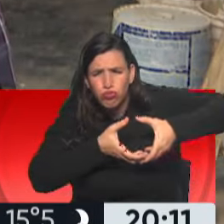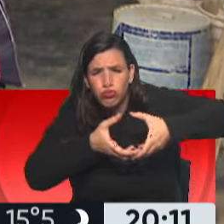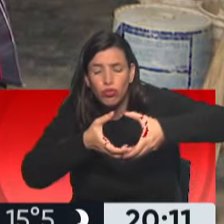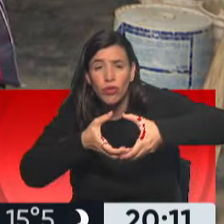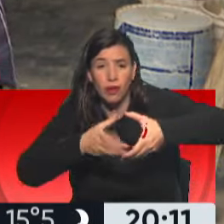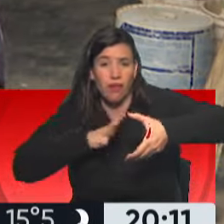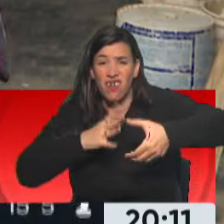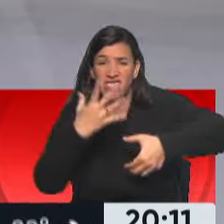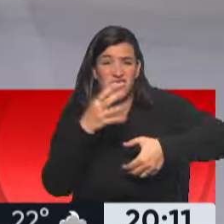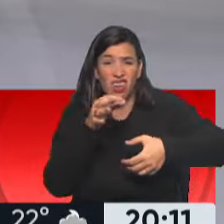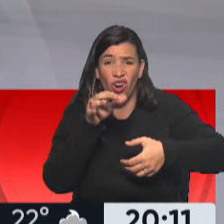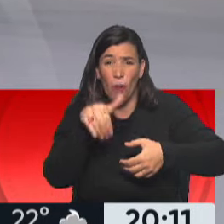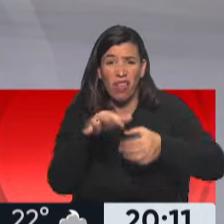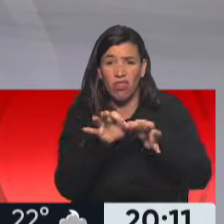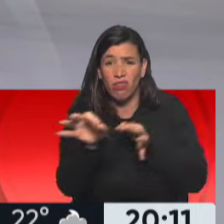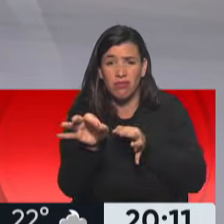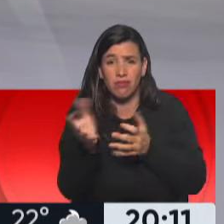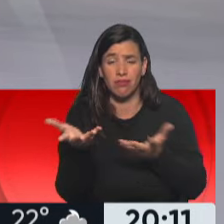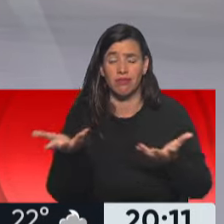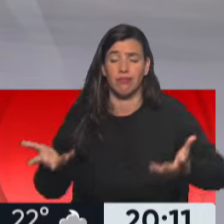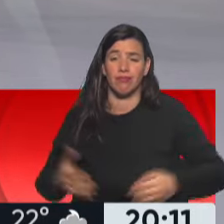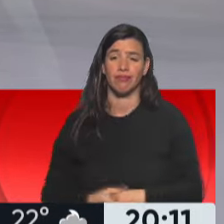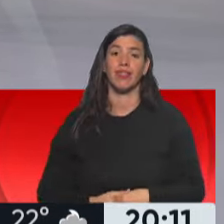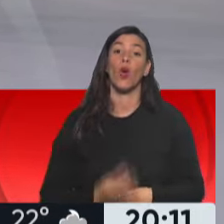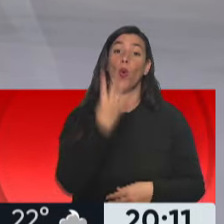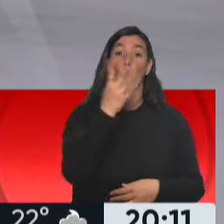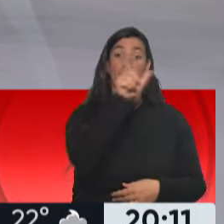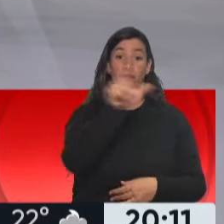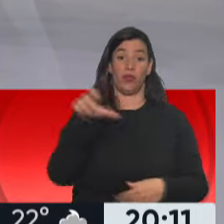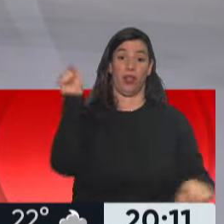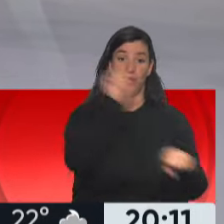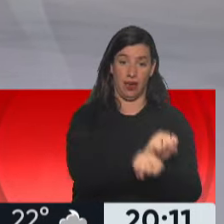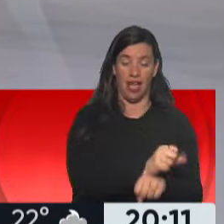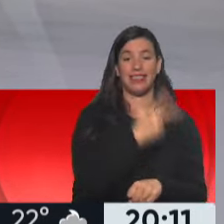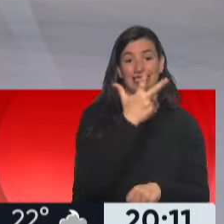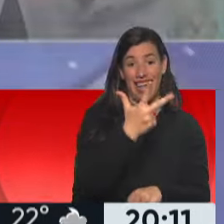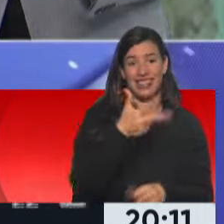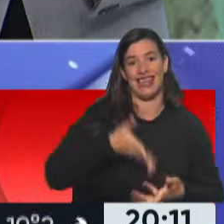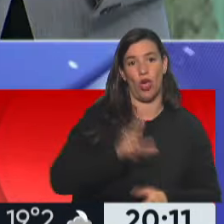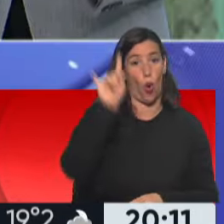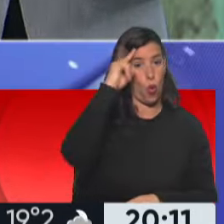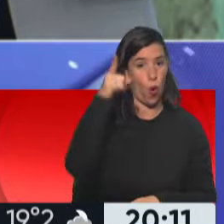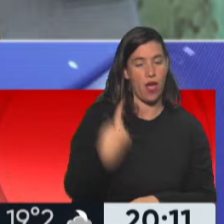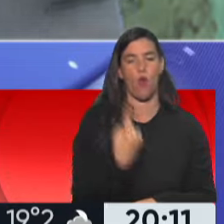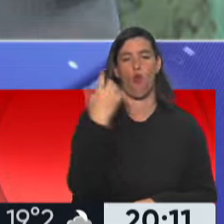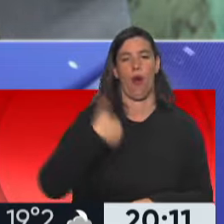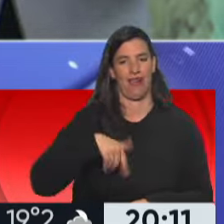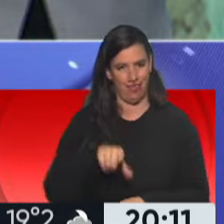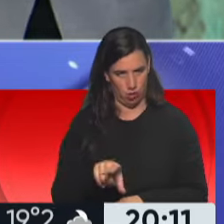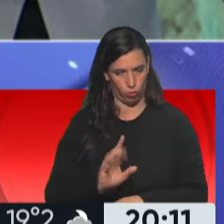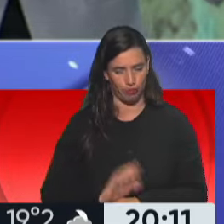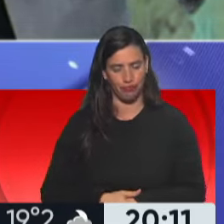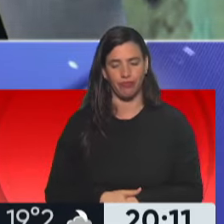solo 5 metros. Solo 5 metros. 4 detenidos. Sí, claro. 3 uruguayos, bien, 1 argentino. Ahora,